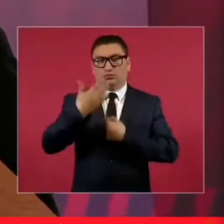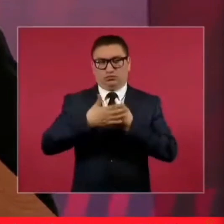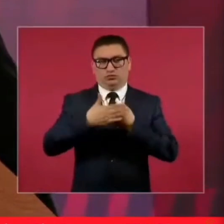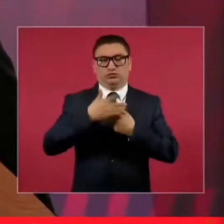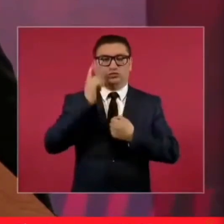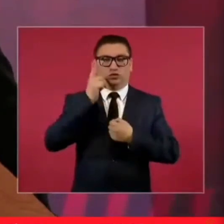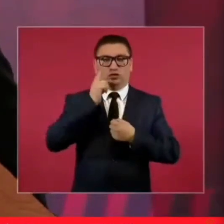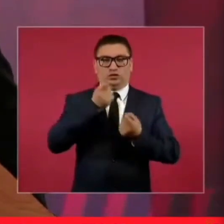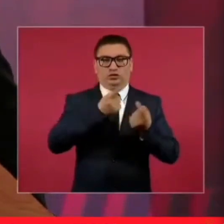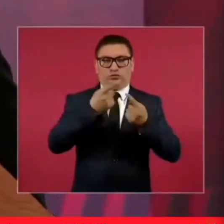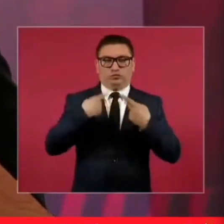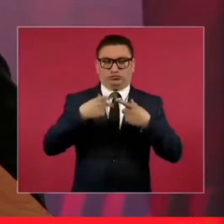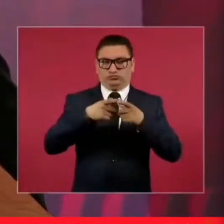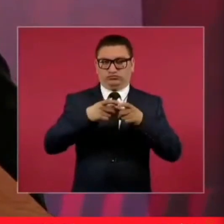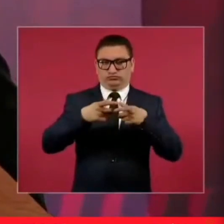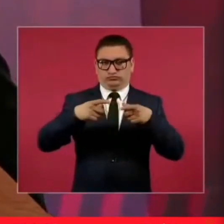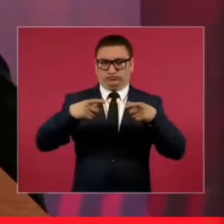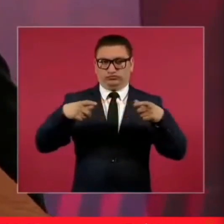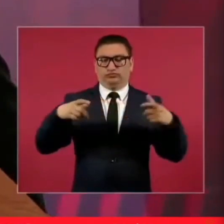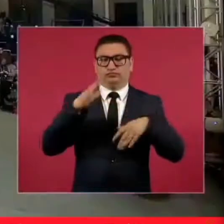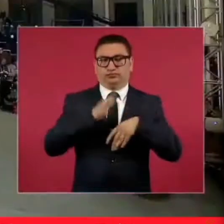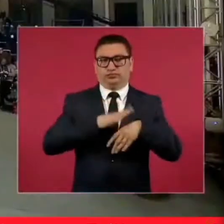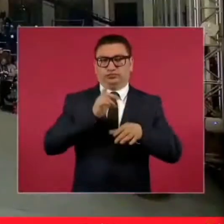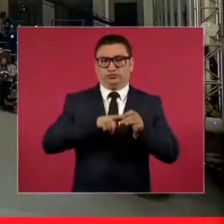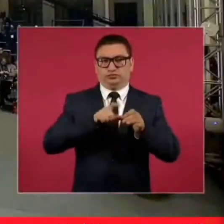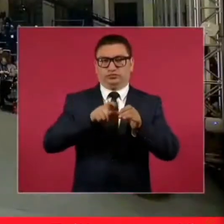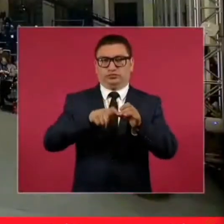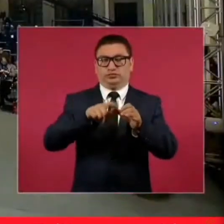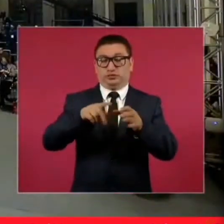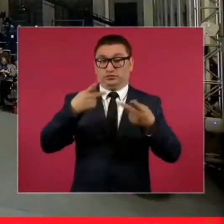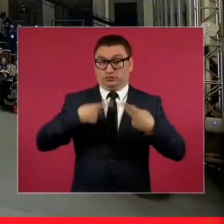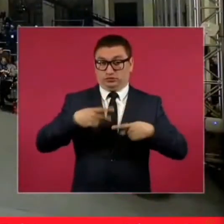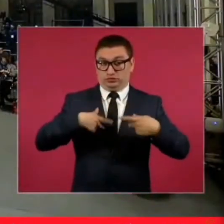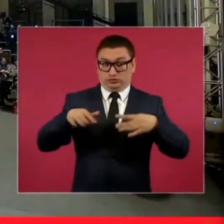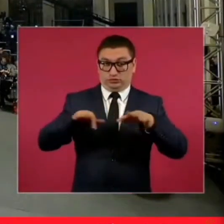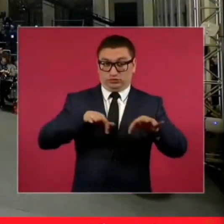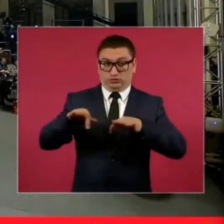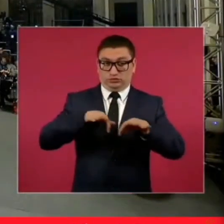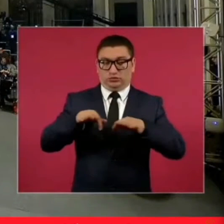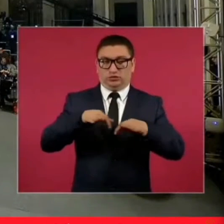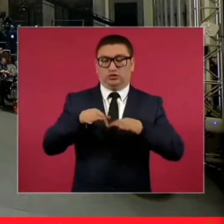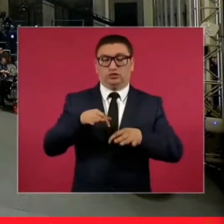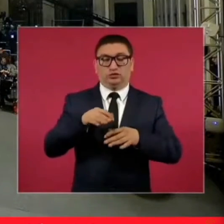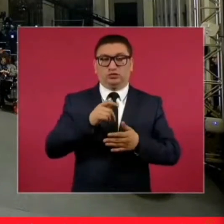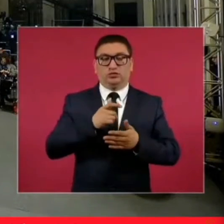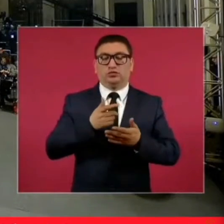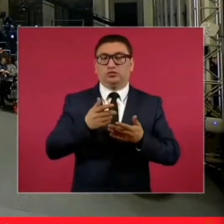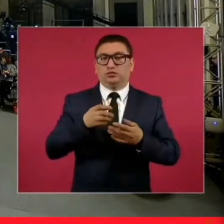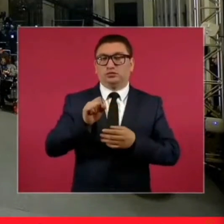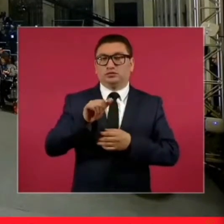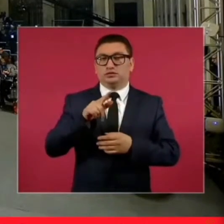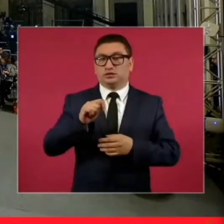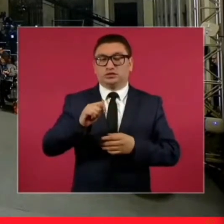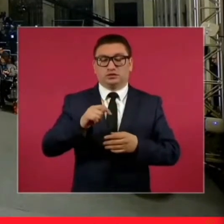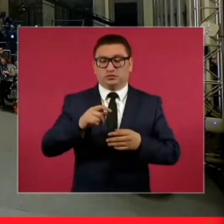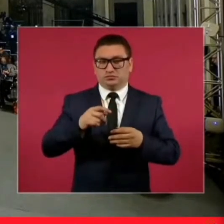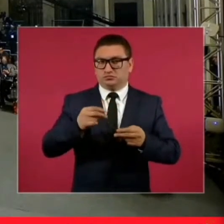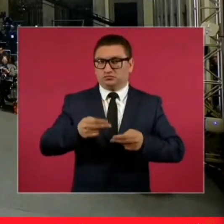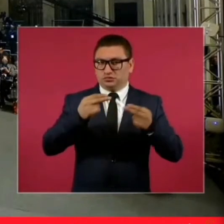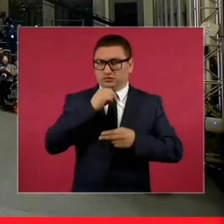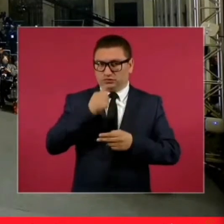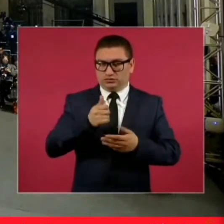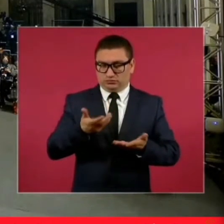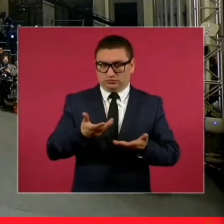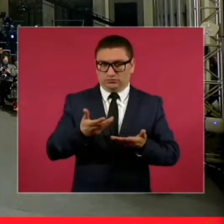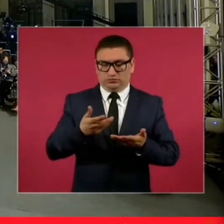disminuyendo el número de trabajadores del sector informal, que ahora son más que los